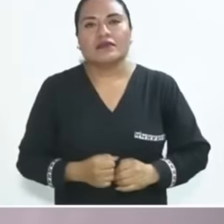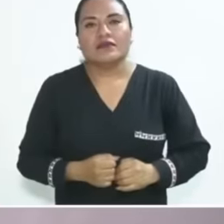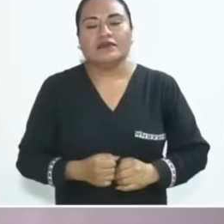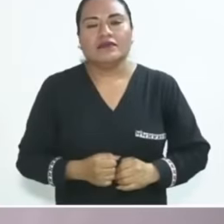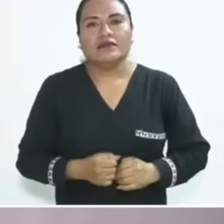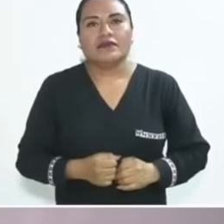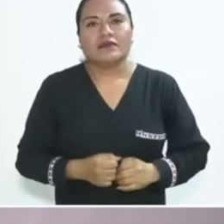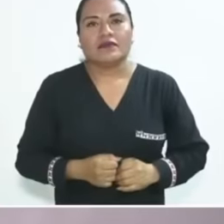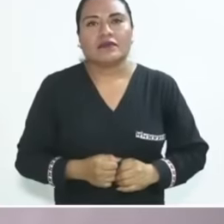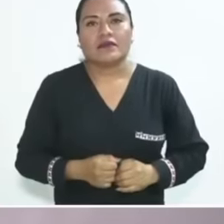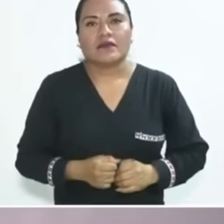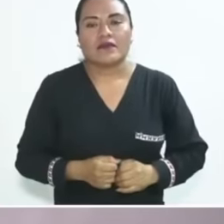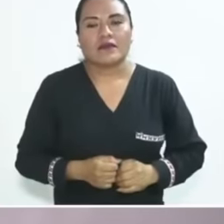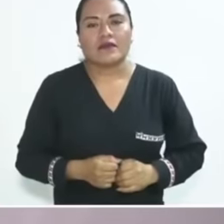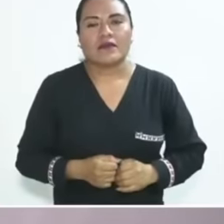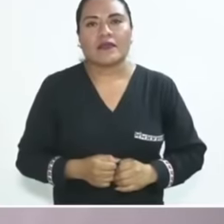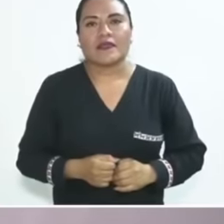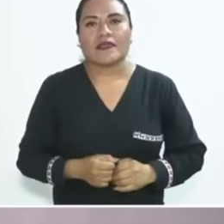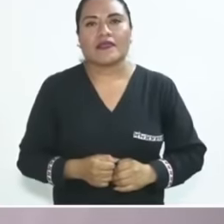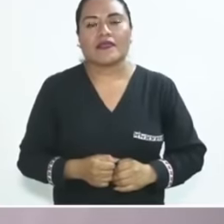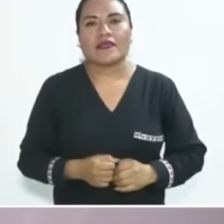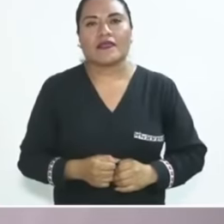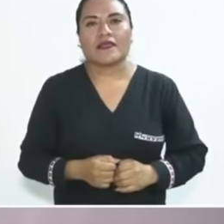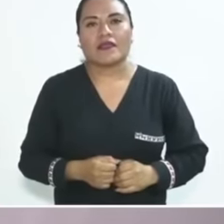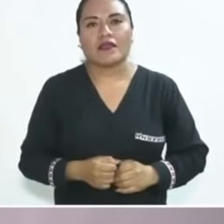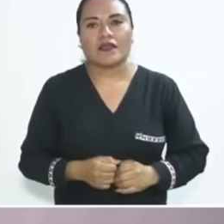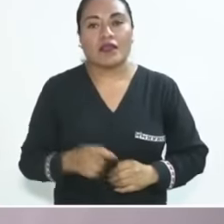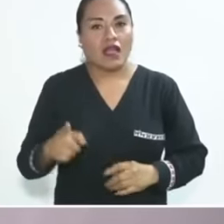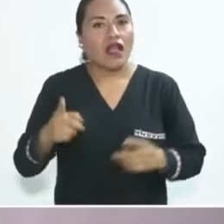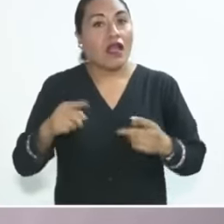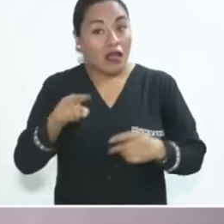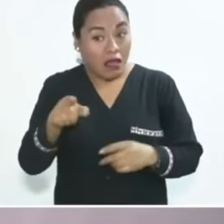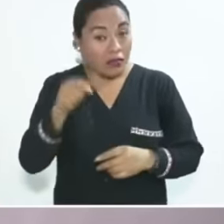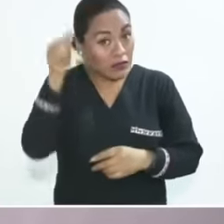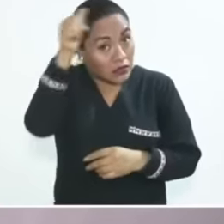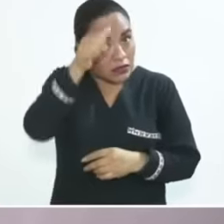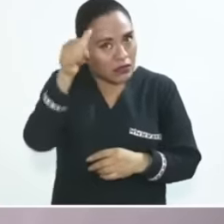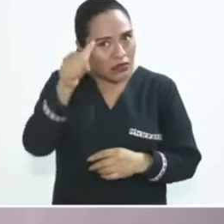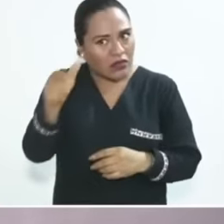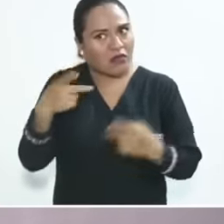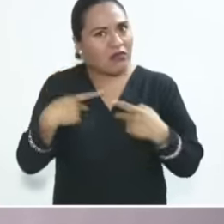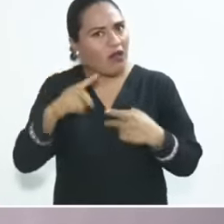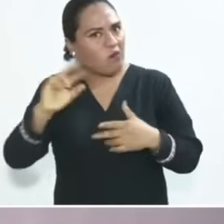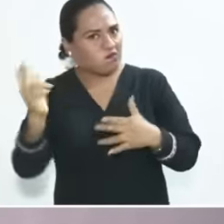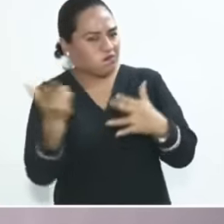pero a él lo asesinan,